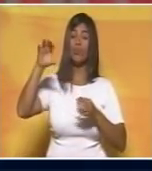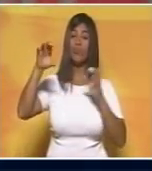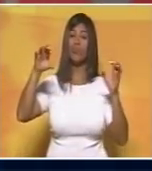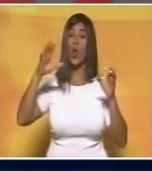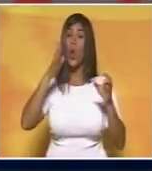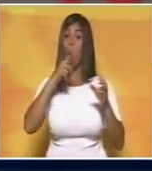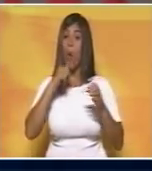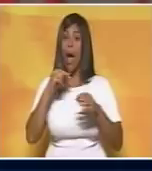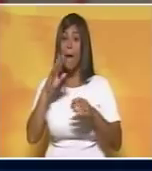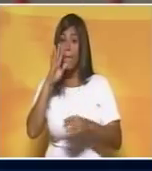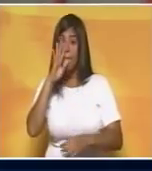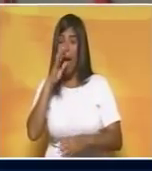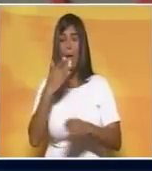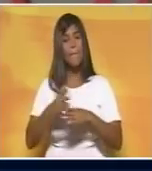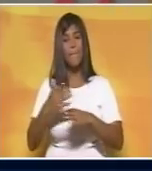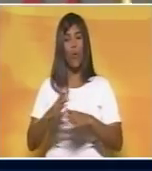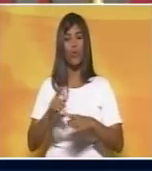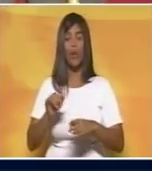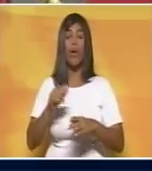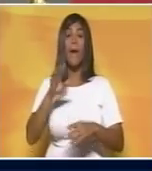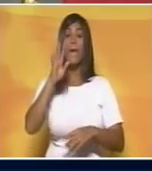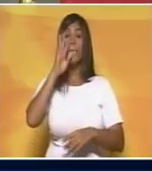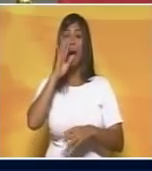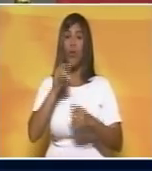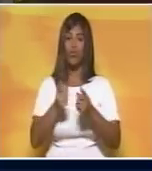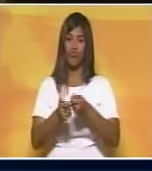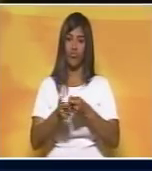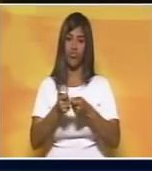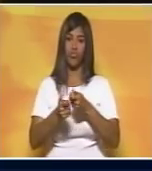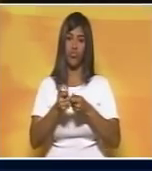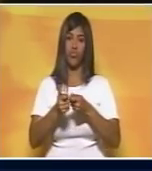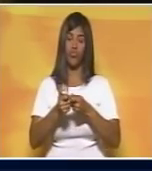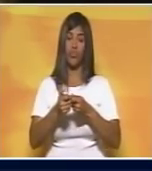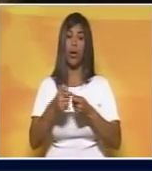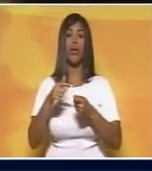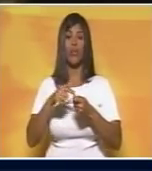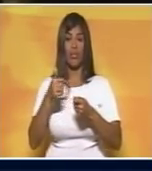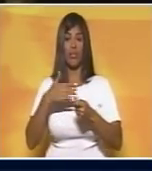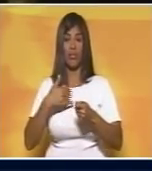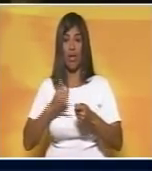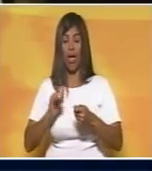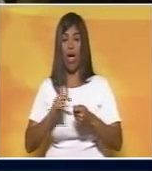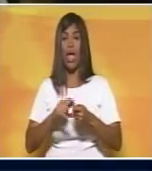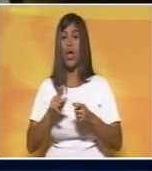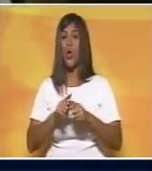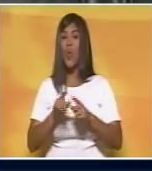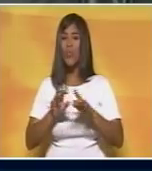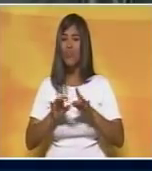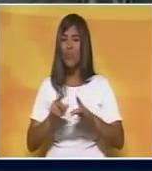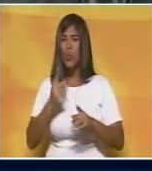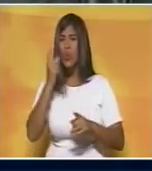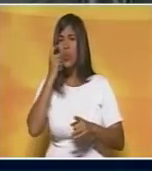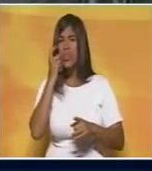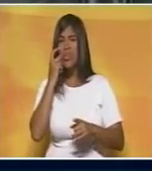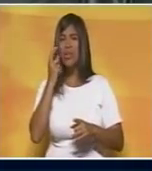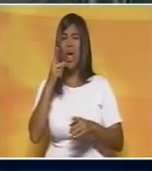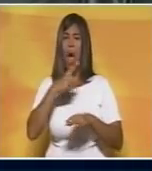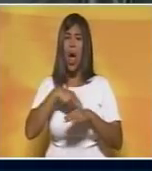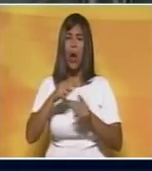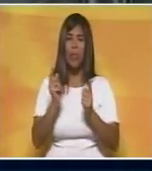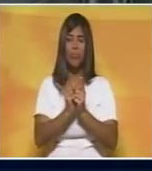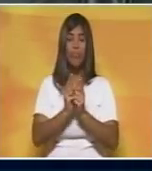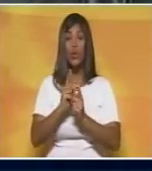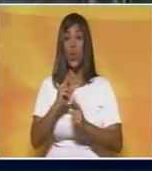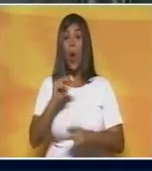pública ni privada. Es como un banco móvil. Tiene la particularidad de que no es un operativo de un día ni de unas horas, sino que